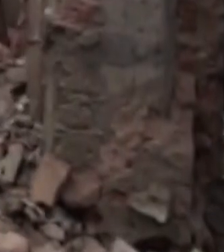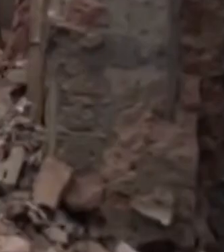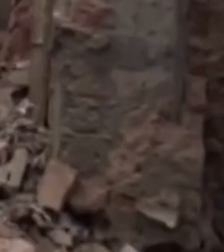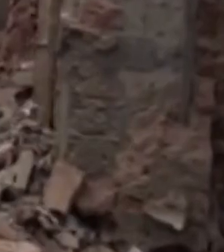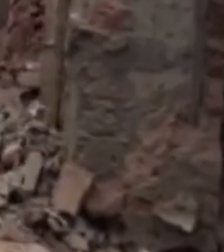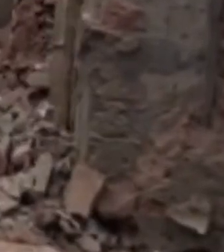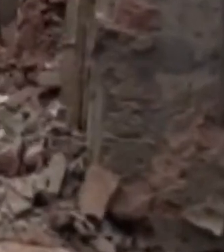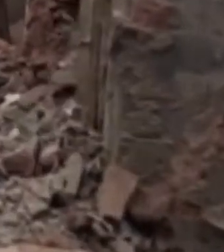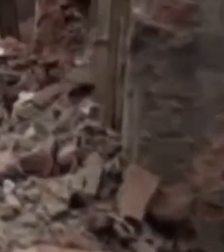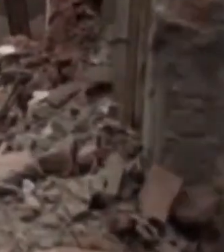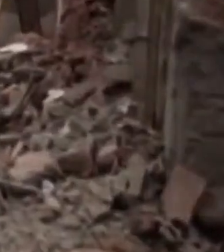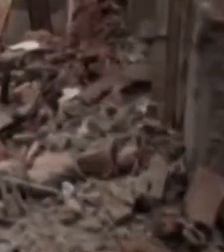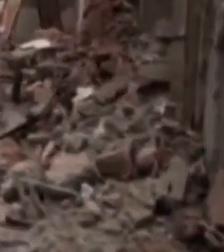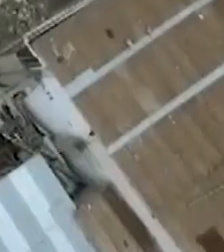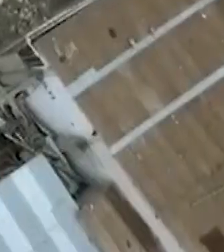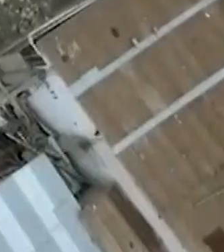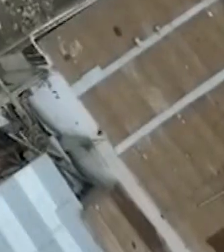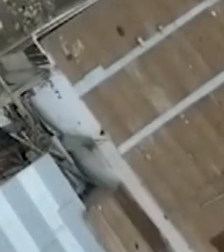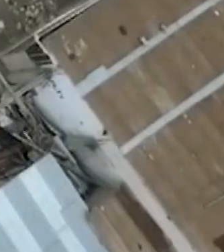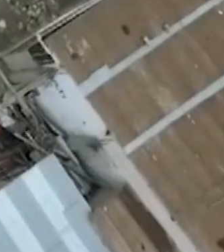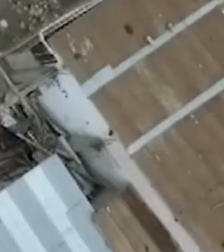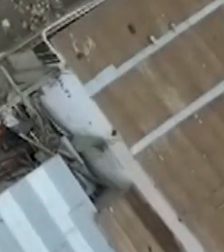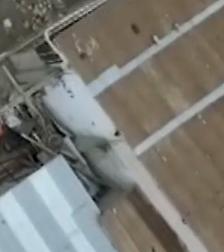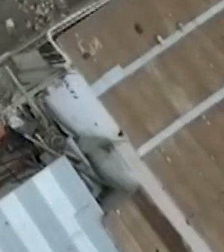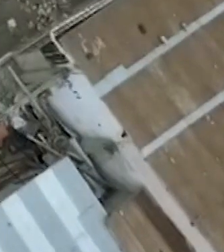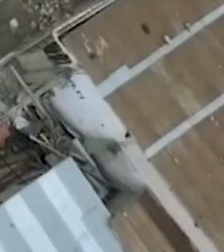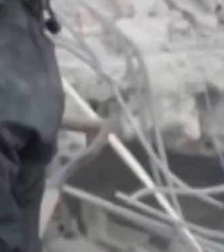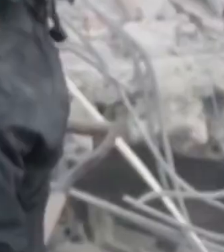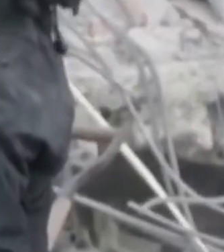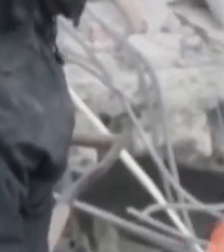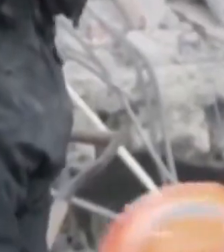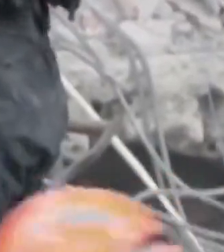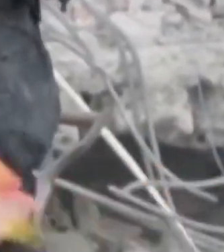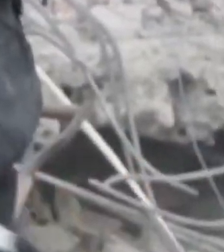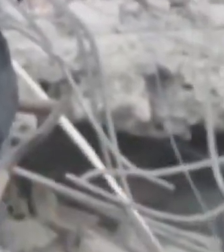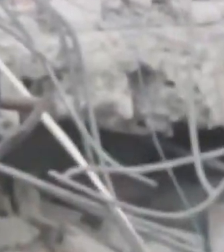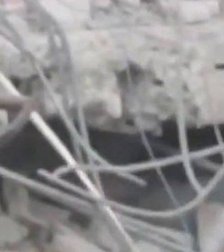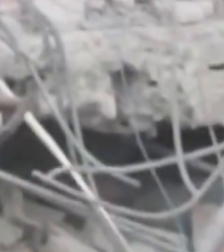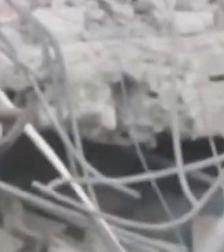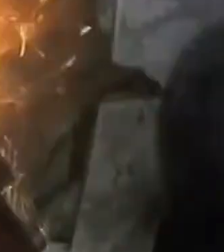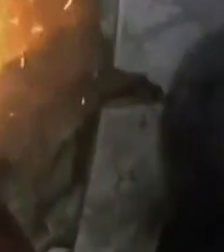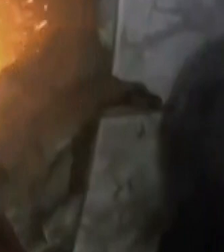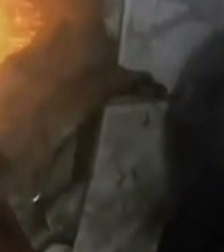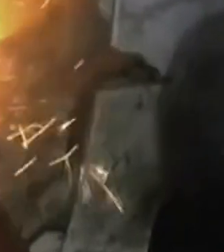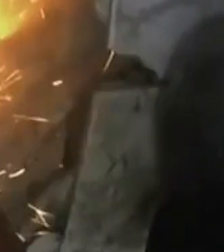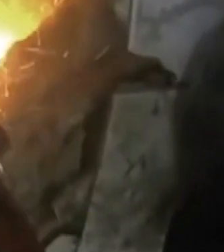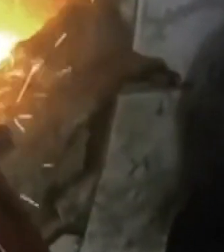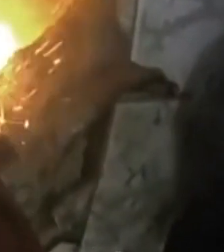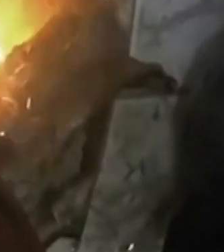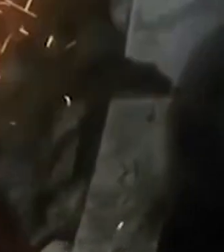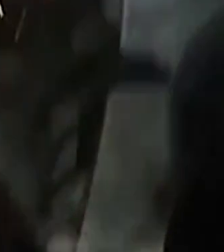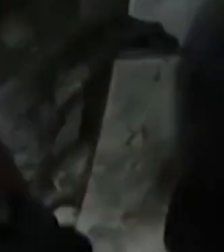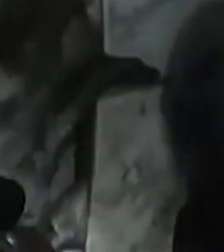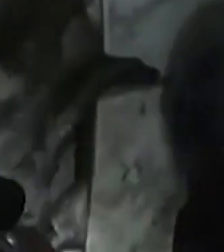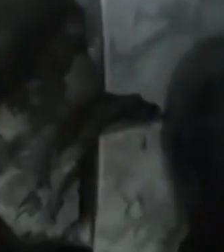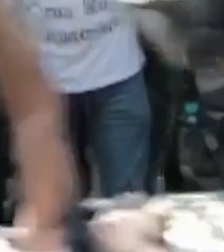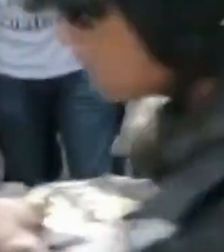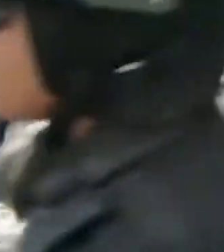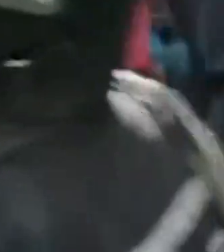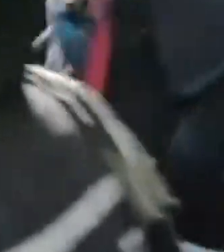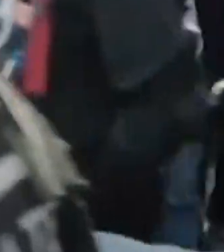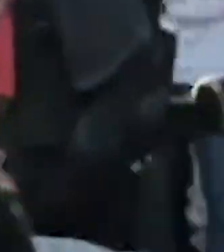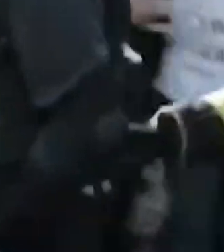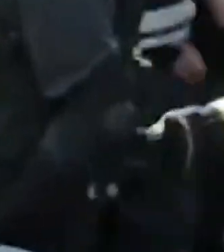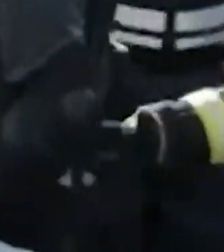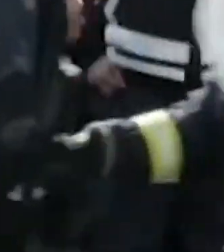Después del terremoto del 16 de abril de 2016, en las provincias de Manabí y Esmeraldas, en costa